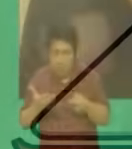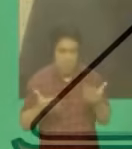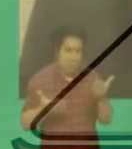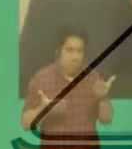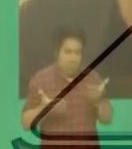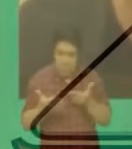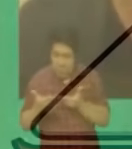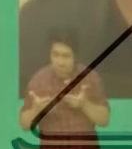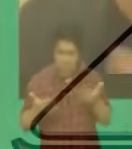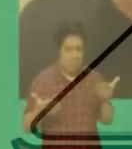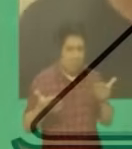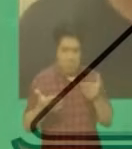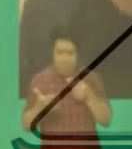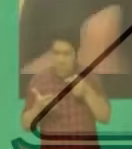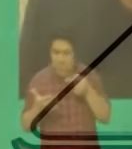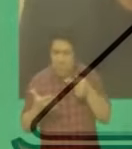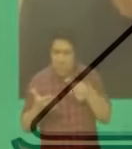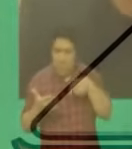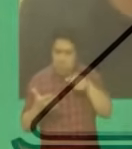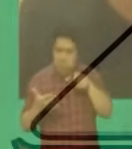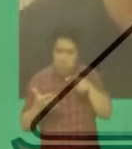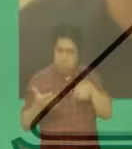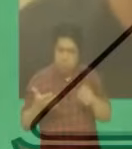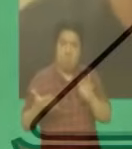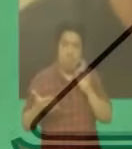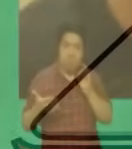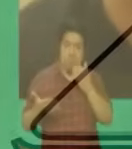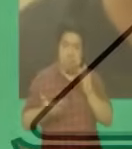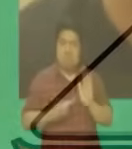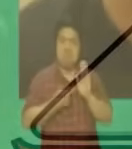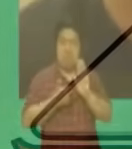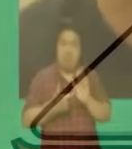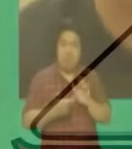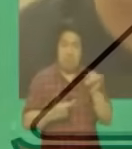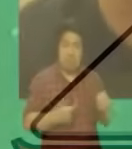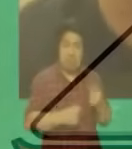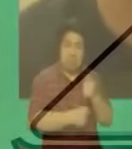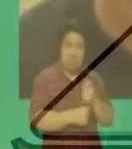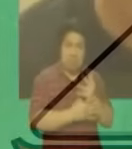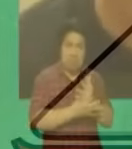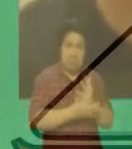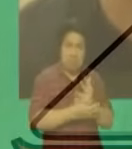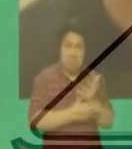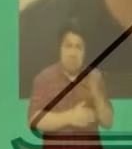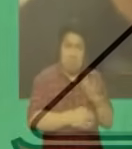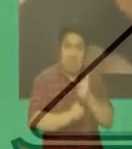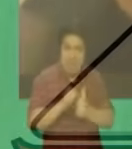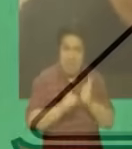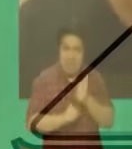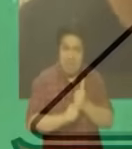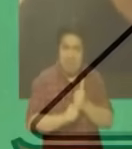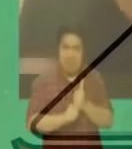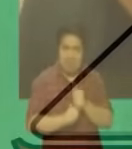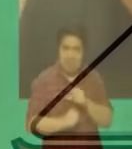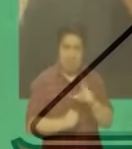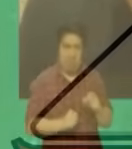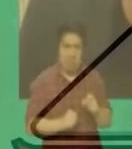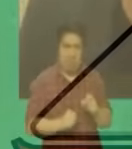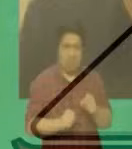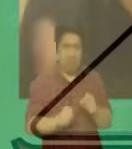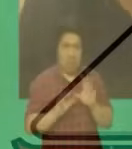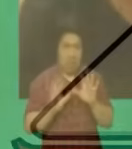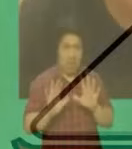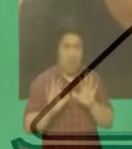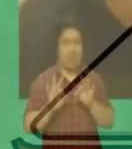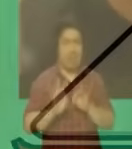revisé, pensé que fuera mayor de edad, todo eso lo que se va a publicar. Ellos dicen que primero que fue hace 10 años, ¿no? Cuando tenía 17, y ahí fue cuando dije, ¿sabes qué? Es importante